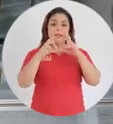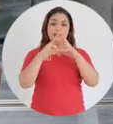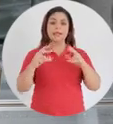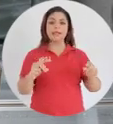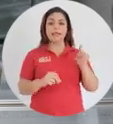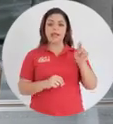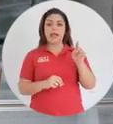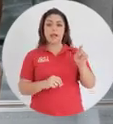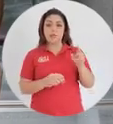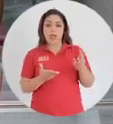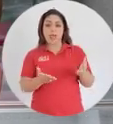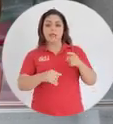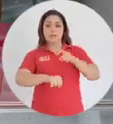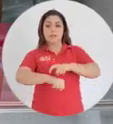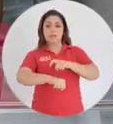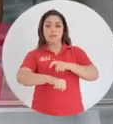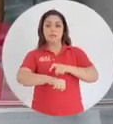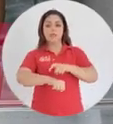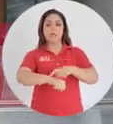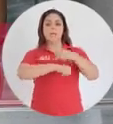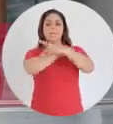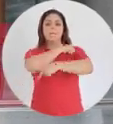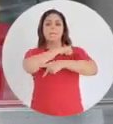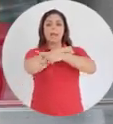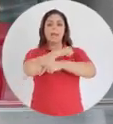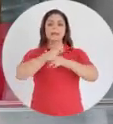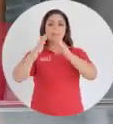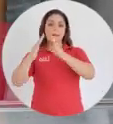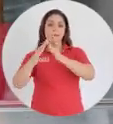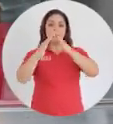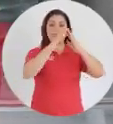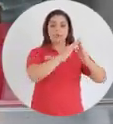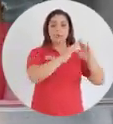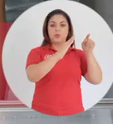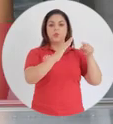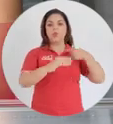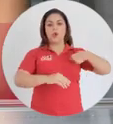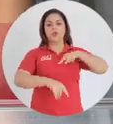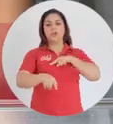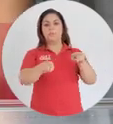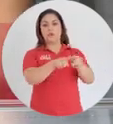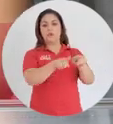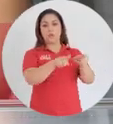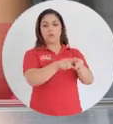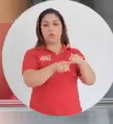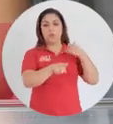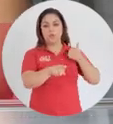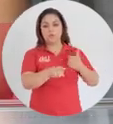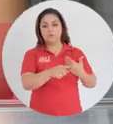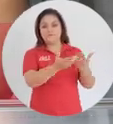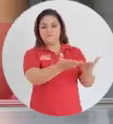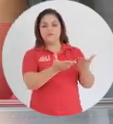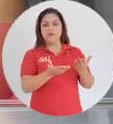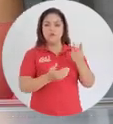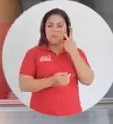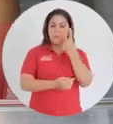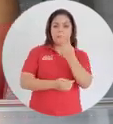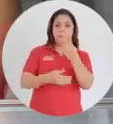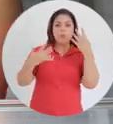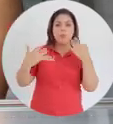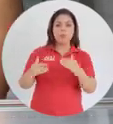Es que en Nicaragua, en este momento, que es el país vecino, hermano, cuando uno ve que el nivel